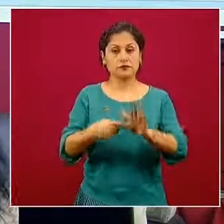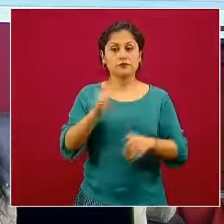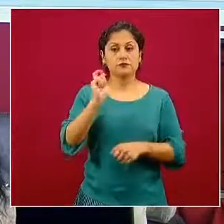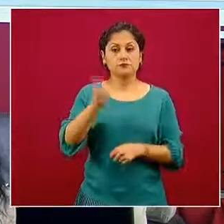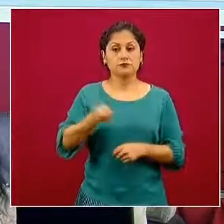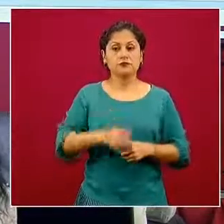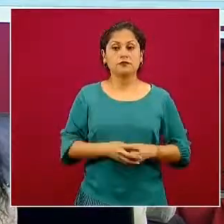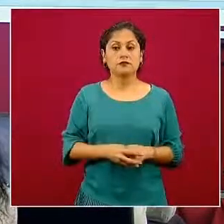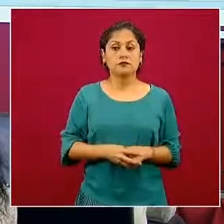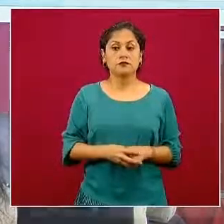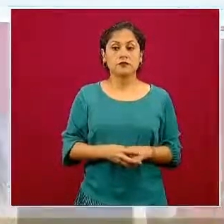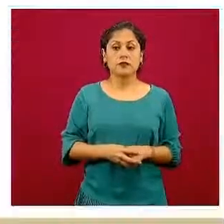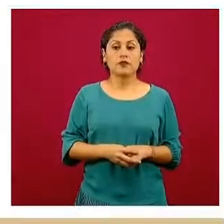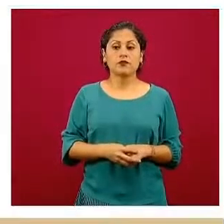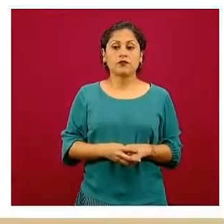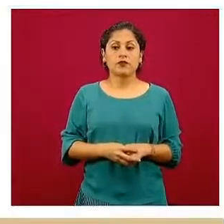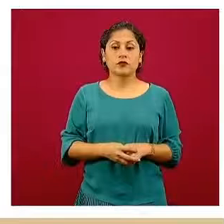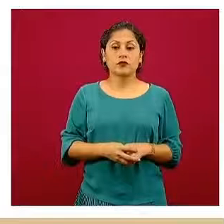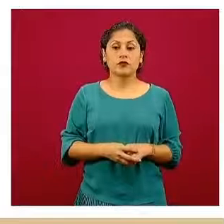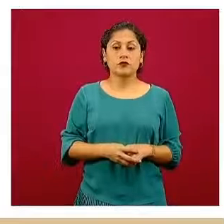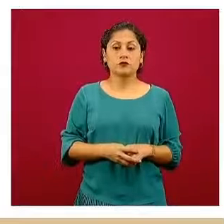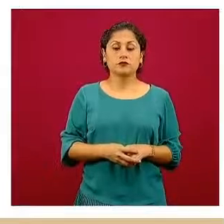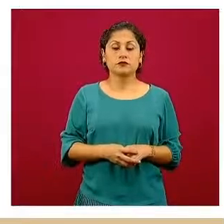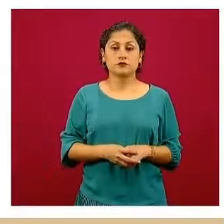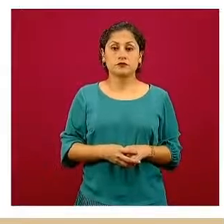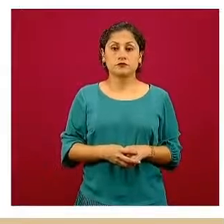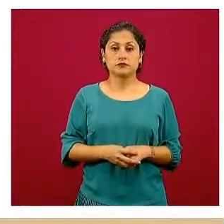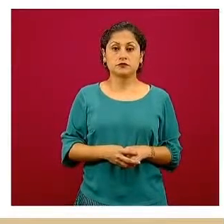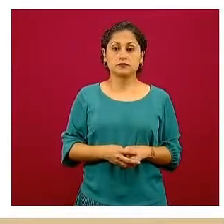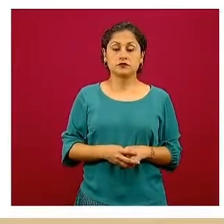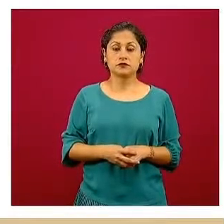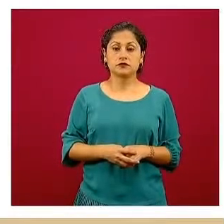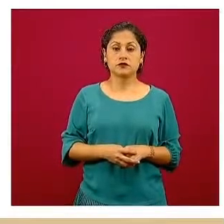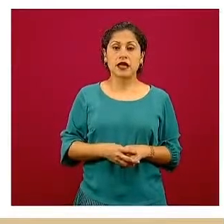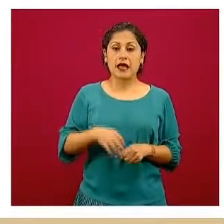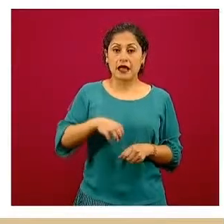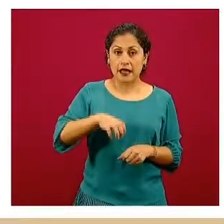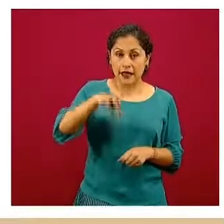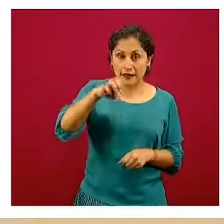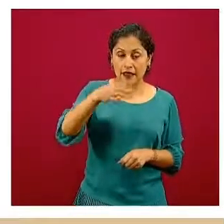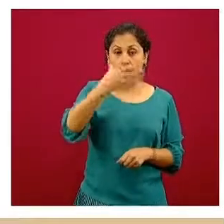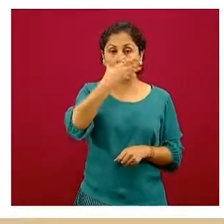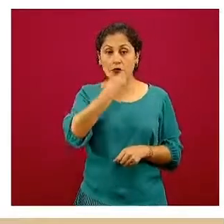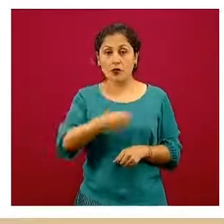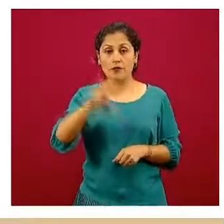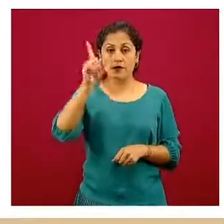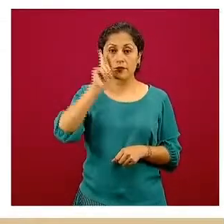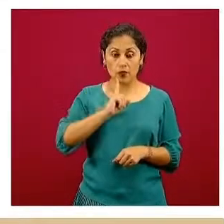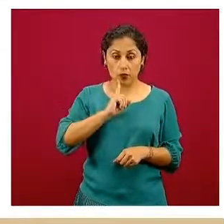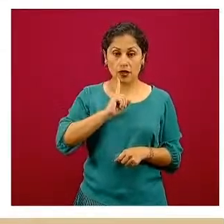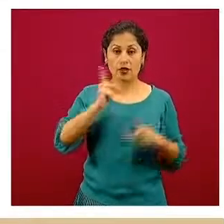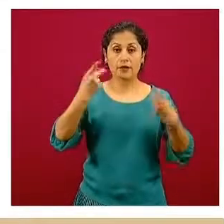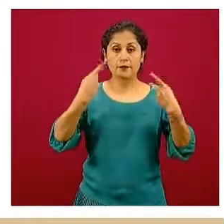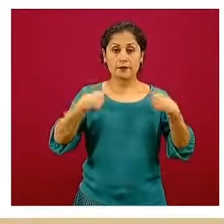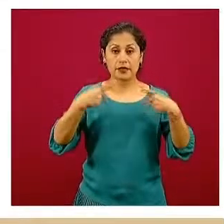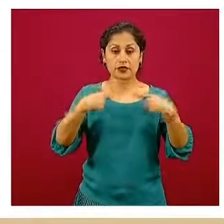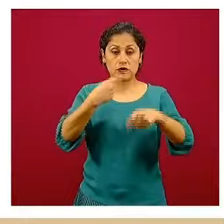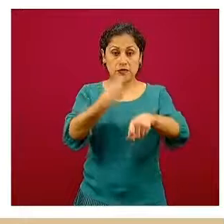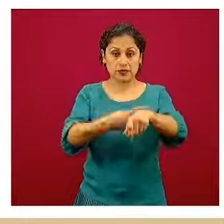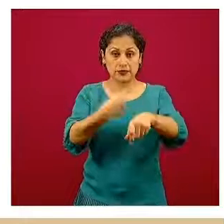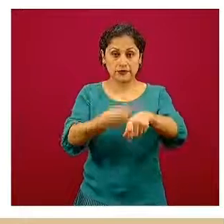primera diapositiva la distribución por grupo de edad y sexo de los casos confirmados